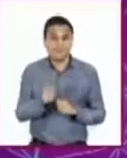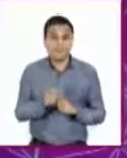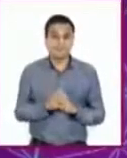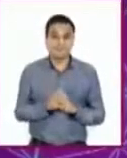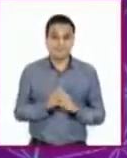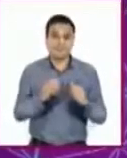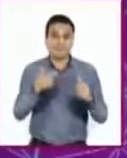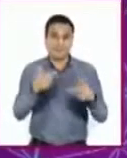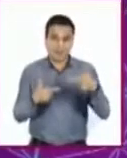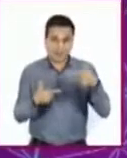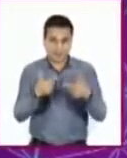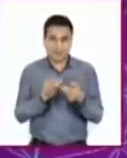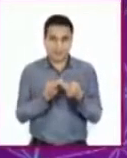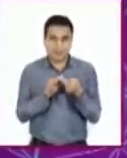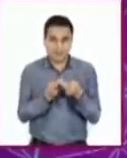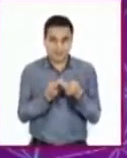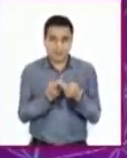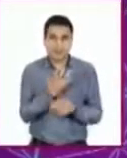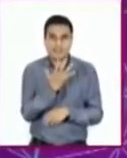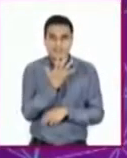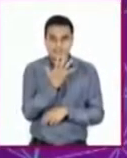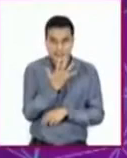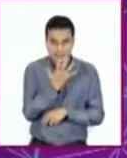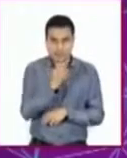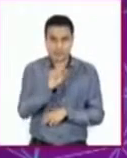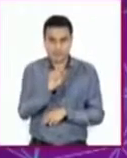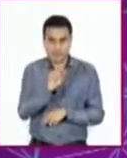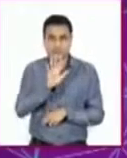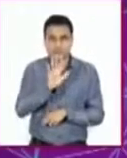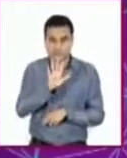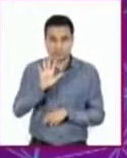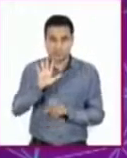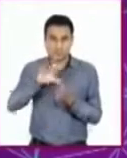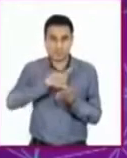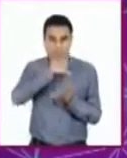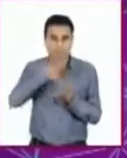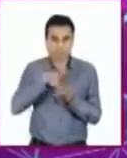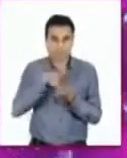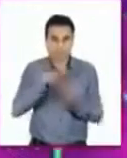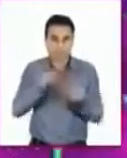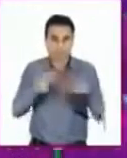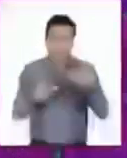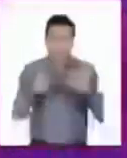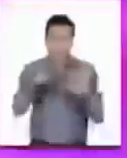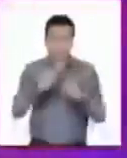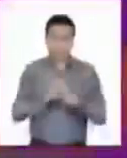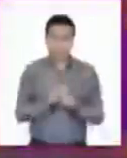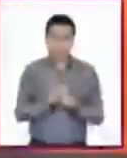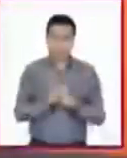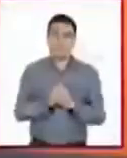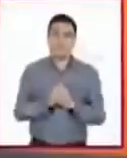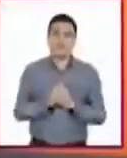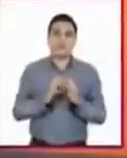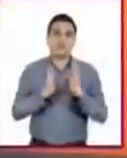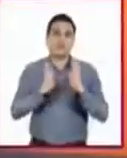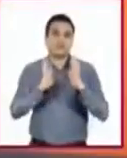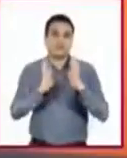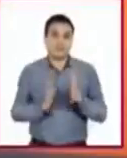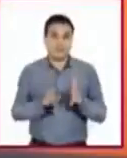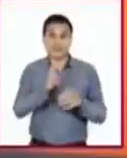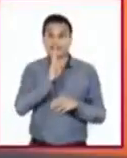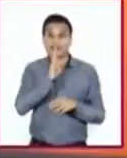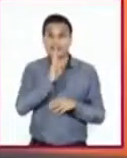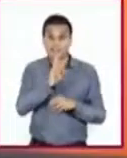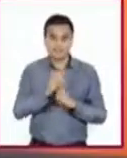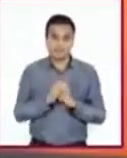el depósito 5 enteros 55 centésimos de litro de leche. Se ha dado respuesta a la pregunta